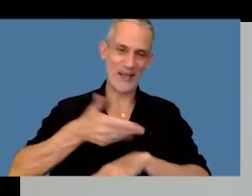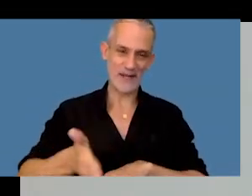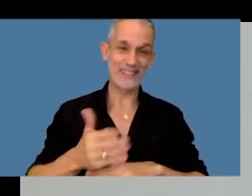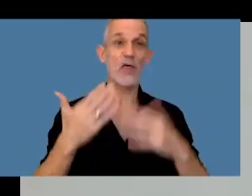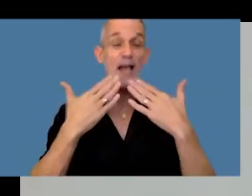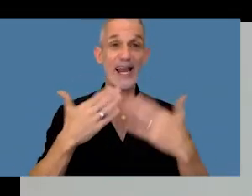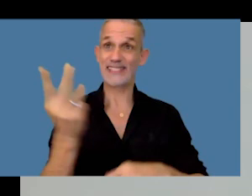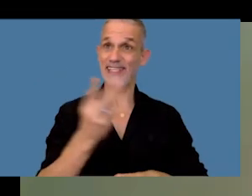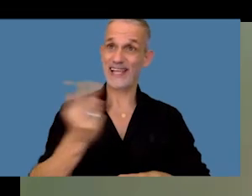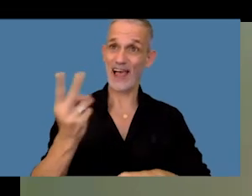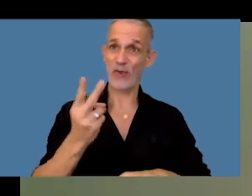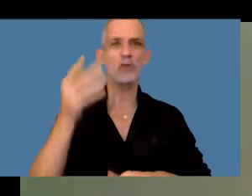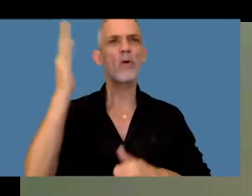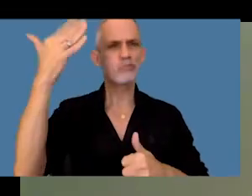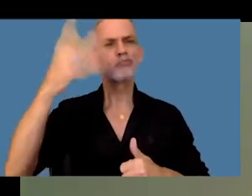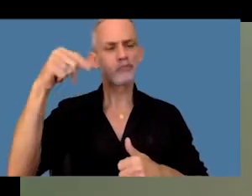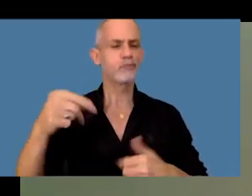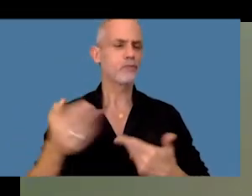a las dos expositoras de hoy